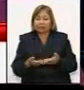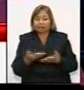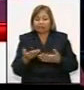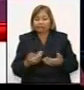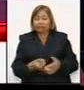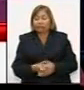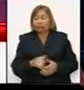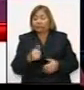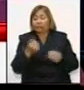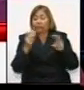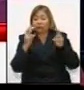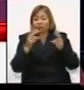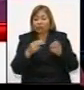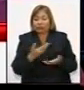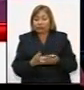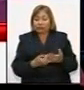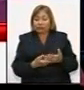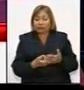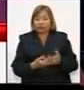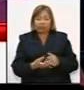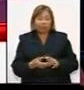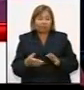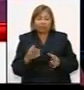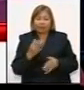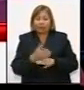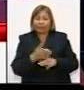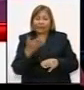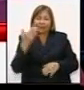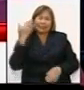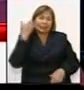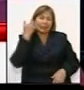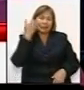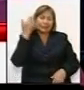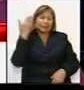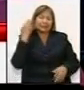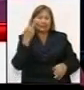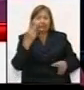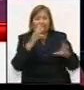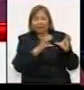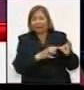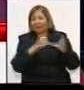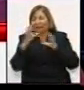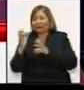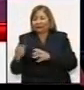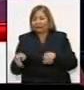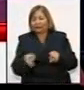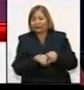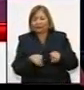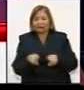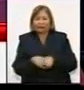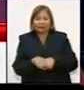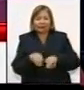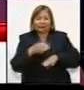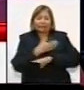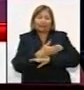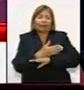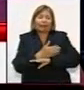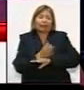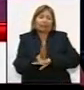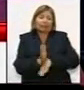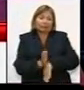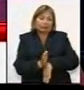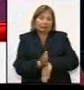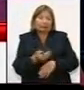otros temas de índole nacional, para que no haya la repetición que había antiguamente, que las dos cámaras hacían prácticamente lo mismo, y demoraba, y eso fue lo que